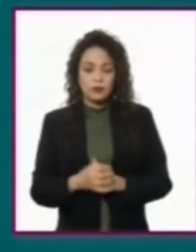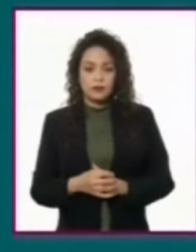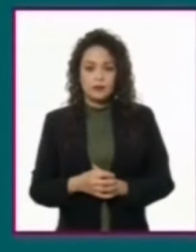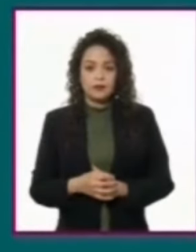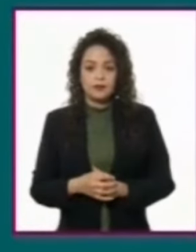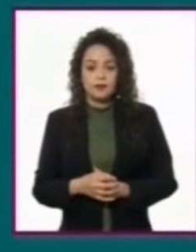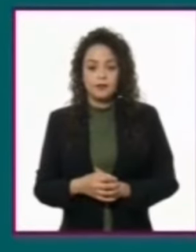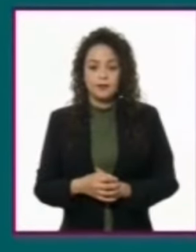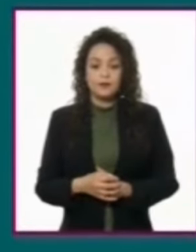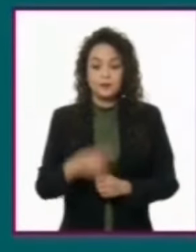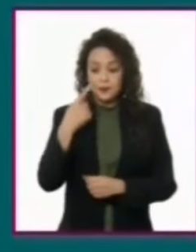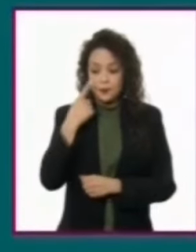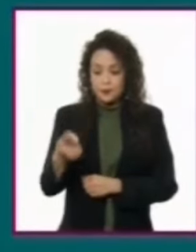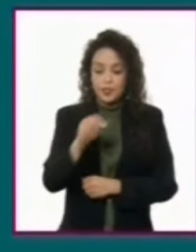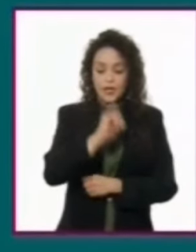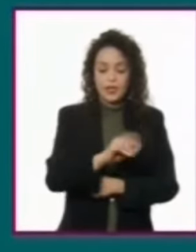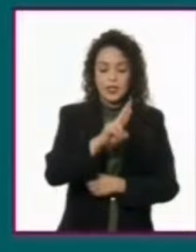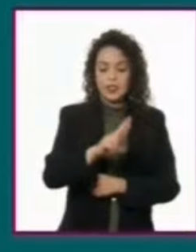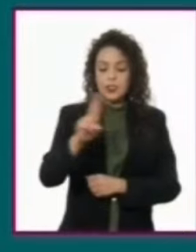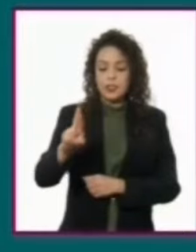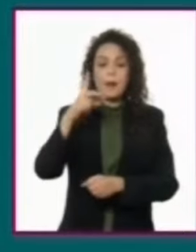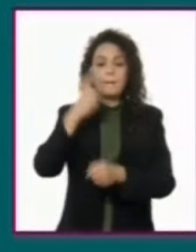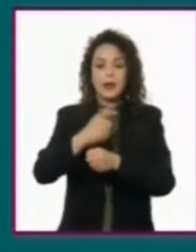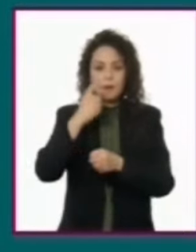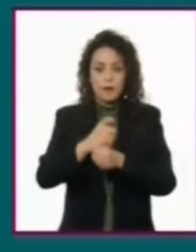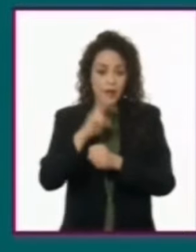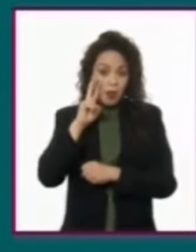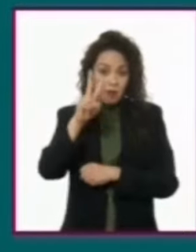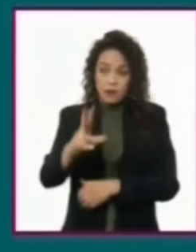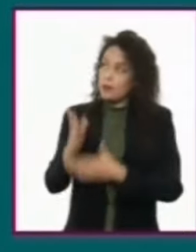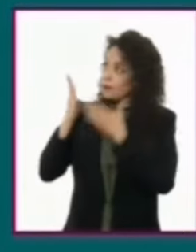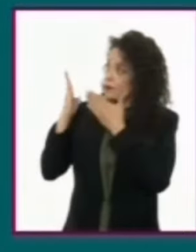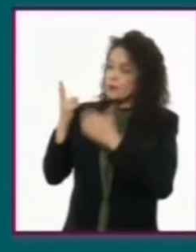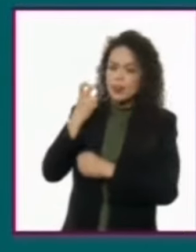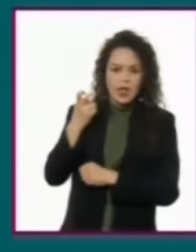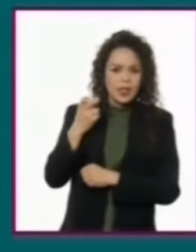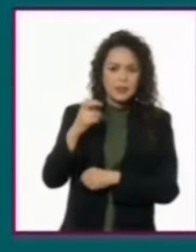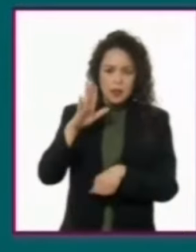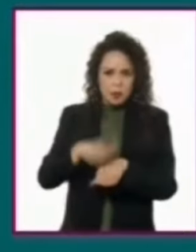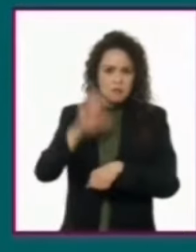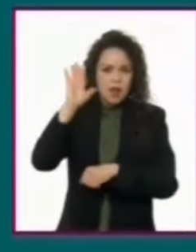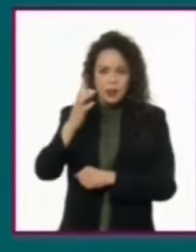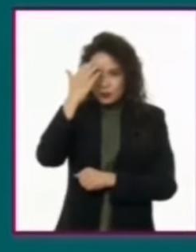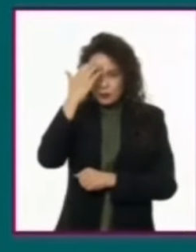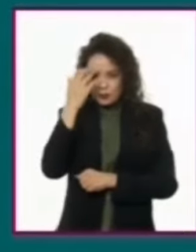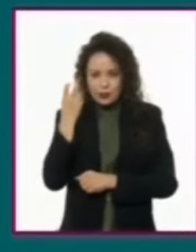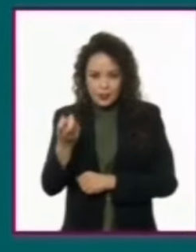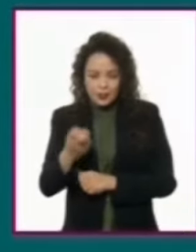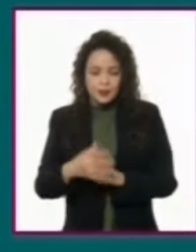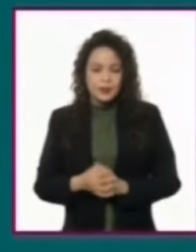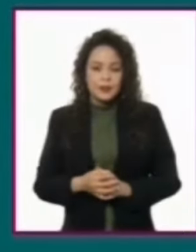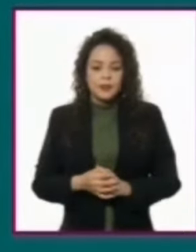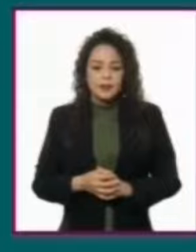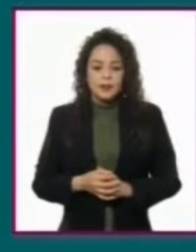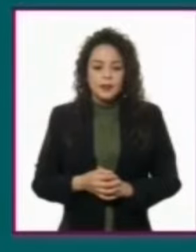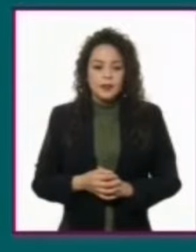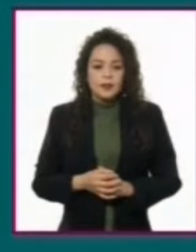galaxias del tipo IRR primero. Este es el tipo más común de galaxias irregulares. Este tipo de